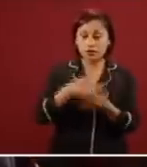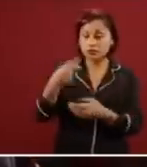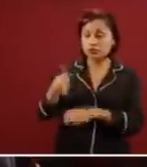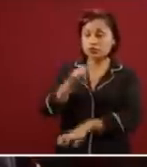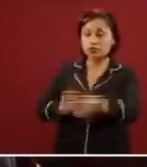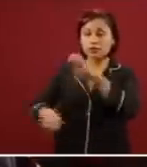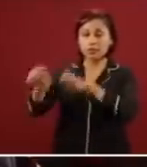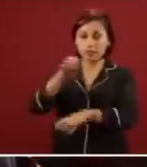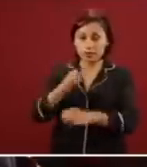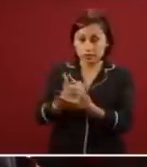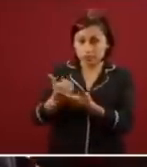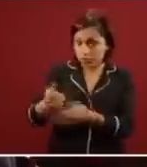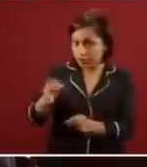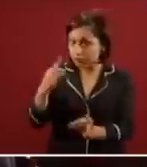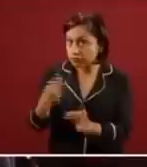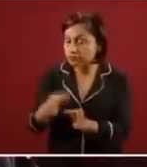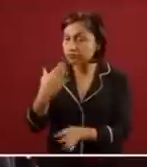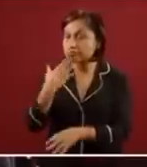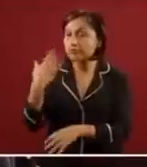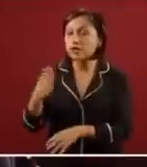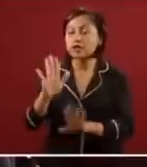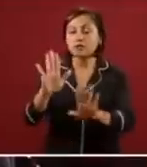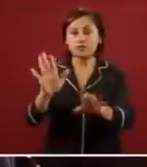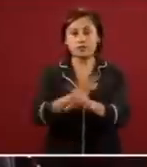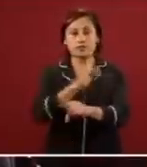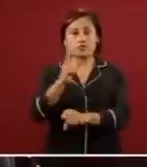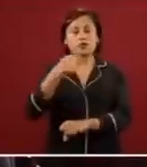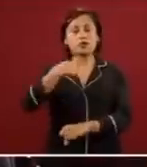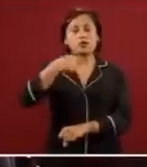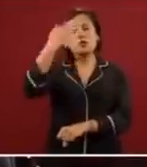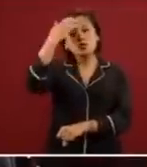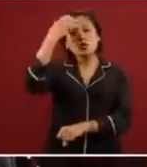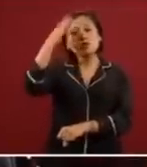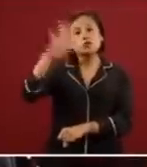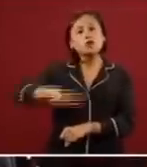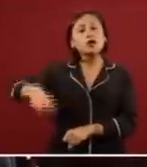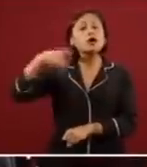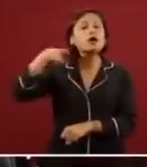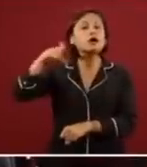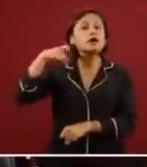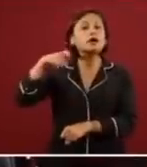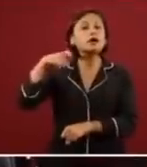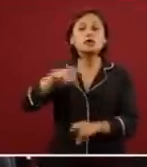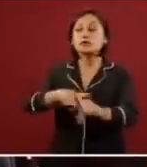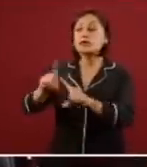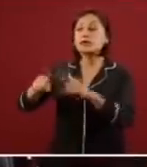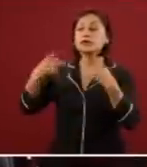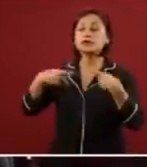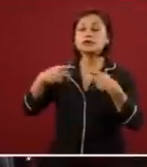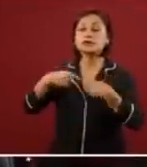yo conozco muchos casos en Querétaro de periodistas que no tienen ningún